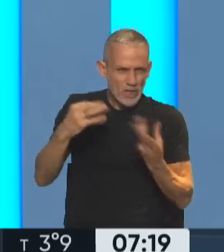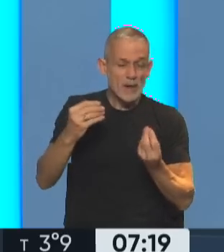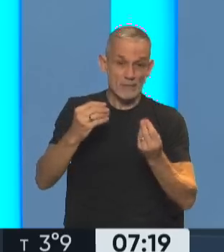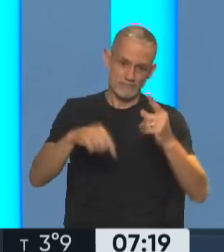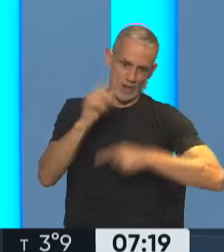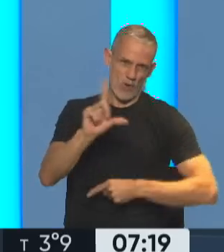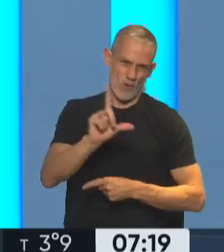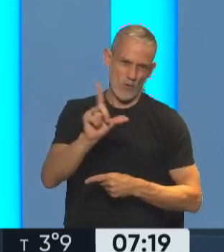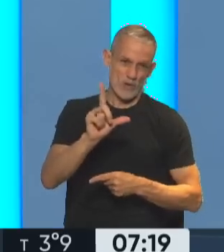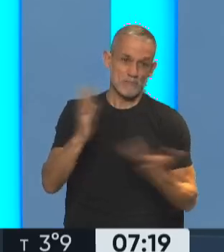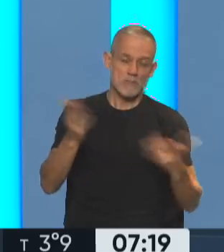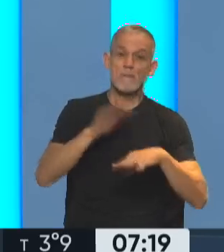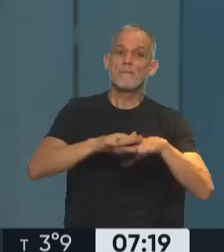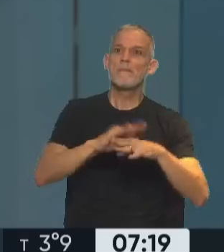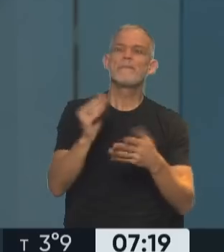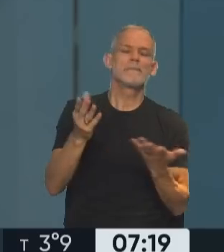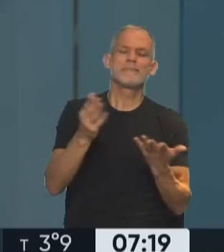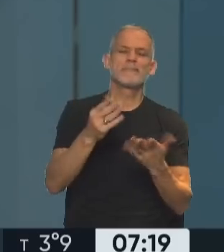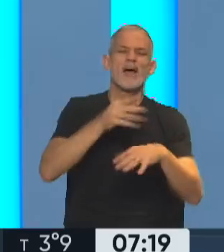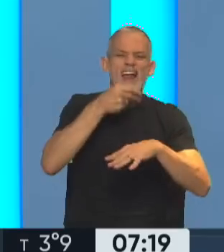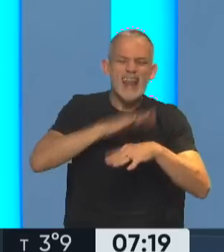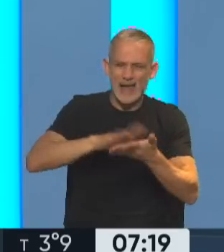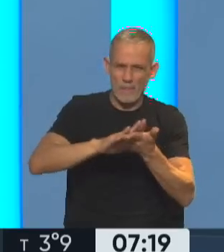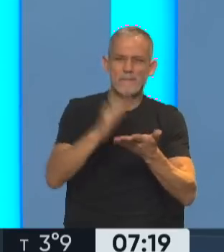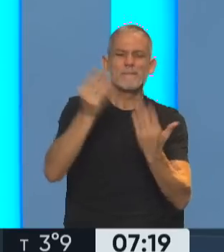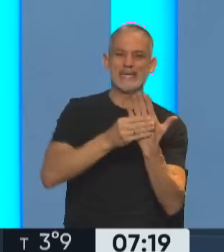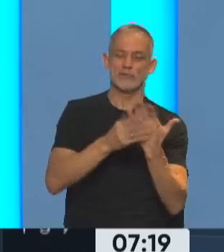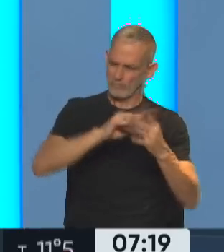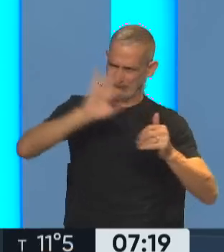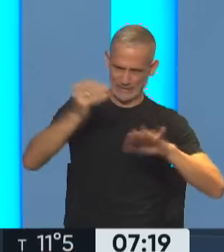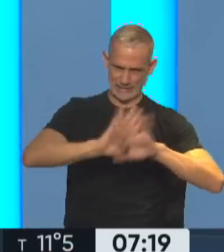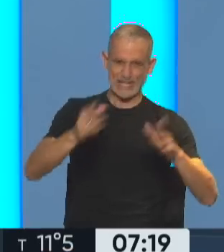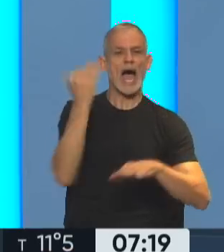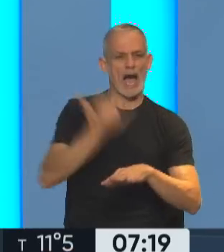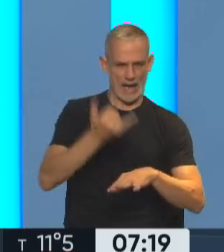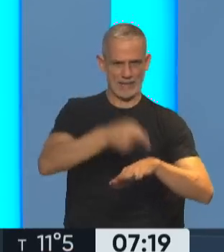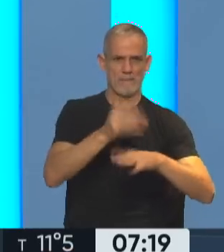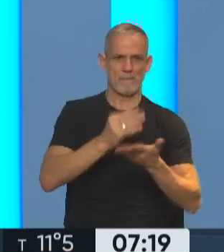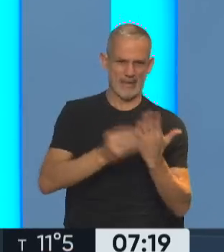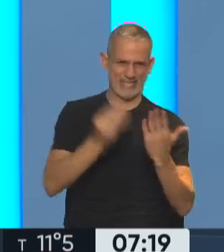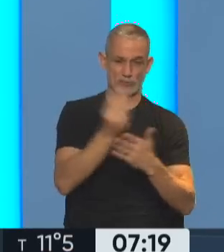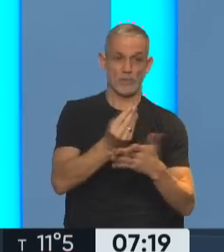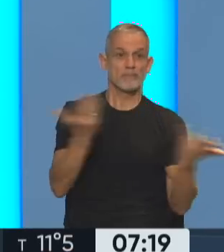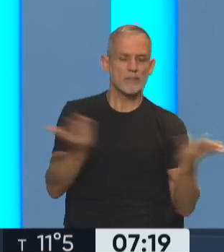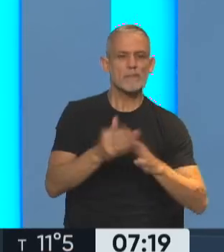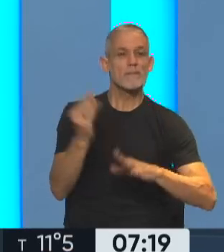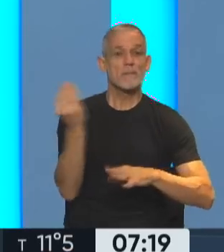mañana lunes no sepamos quién es el ministro de Economía. Eso ya está. Eso ya está, se sabe. Pero después te decían, ¿qué pasa si asume el ministro a la